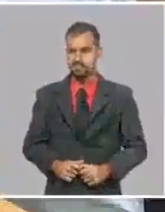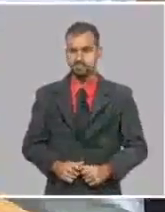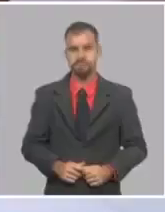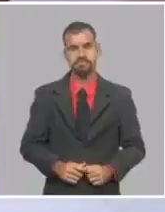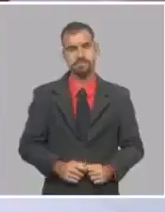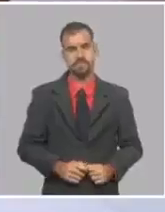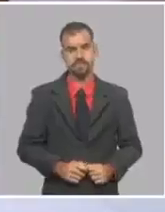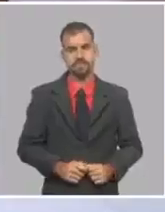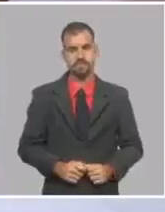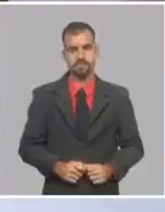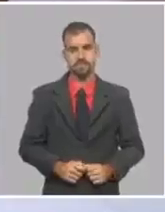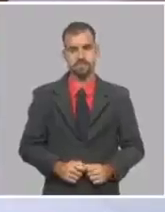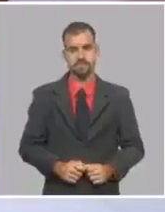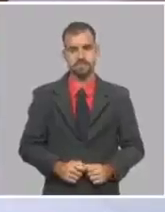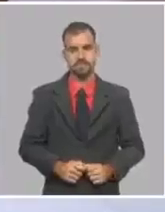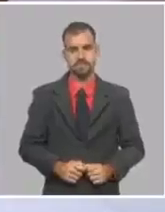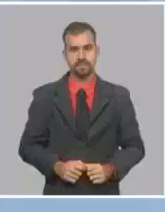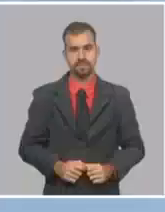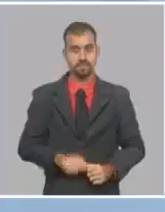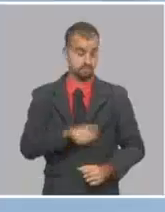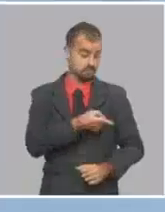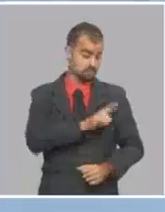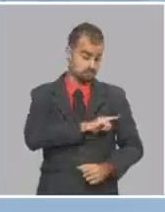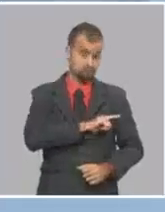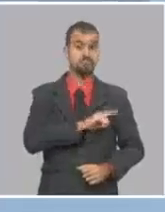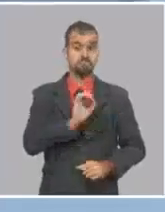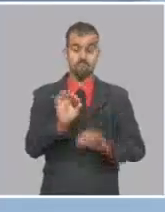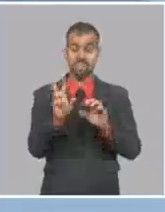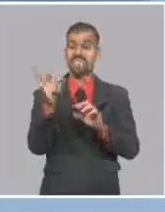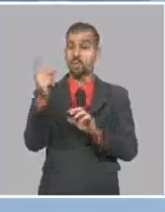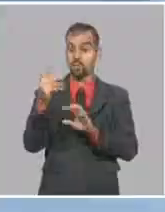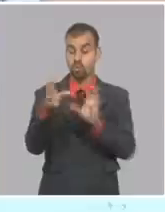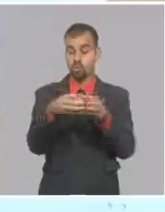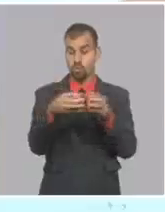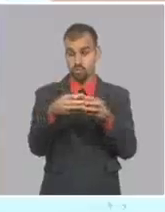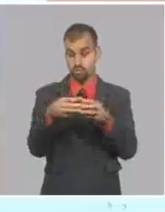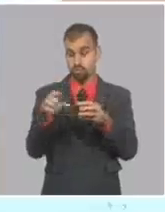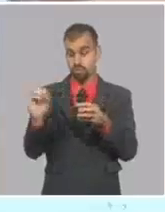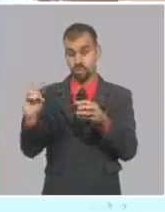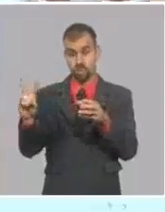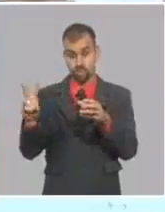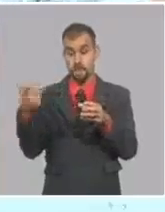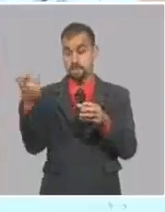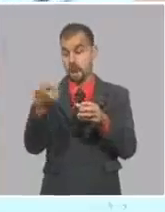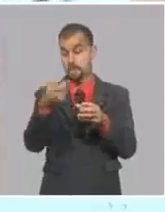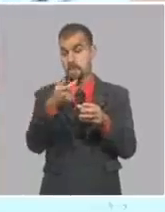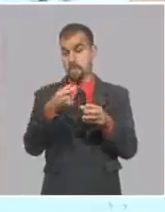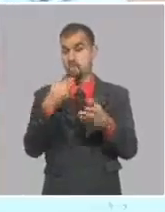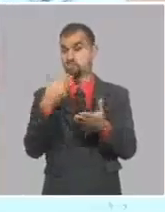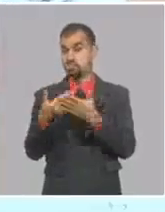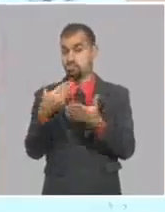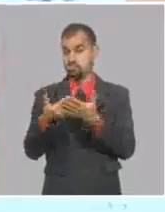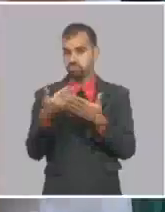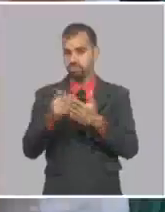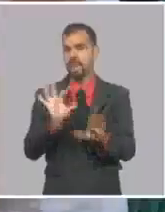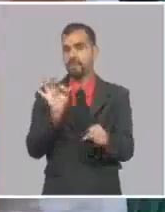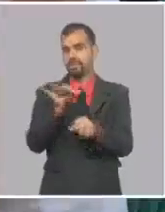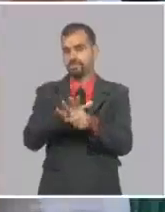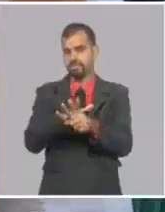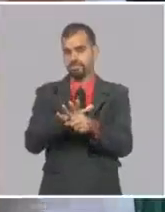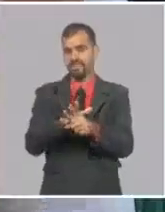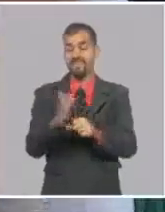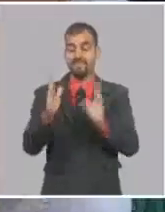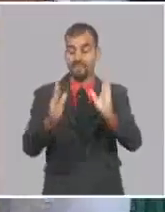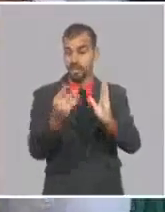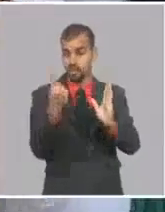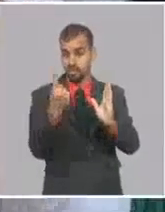En la jornada de ayer, el segundo grupo de voluntarios de Soberana 2 comenzó sin contratiempos el ensayo clínico fase 1, luego